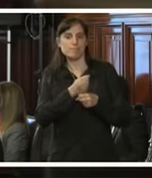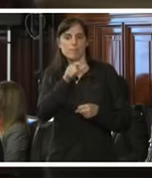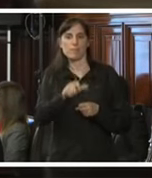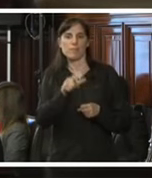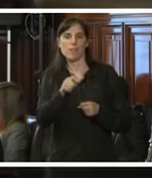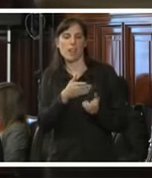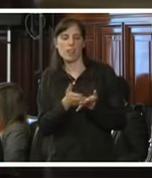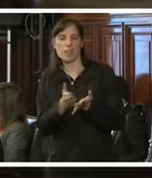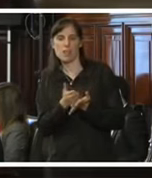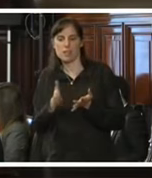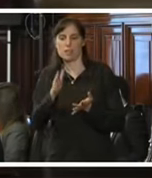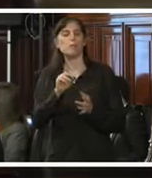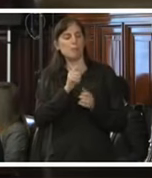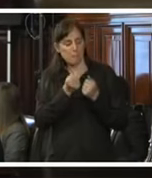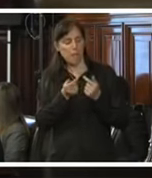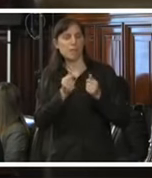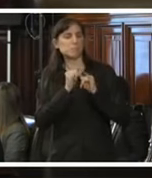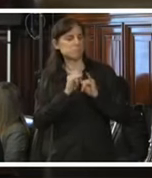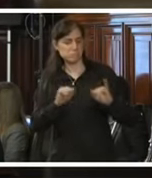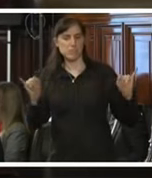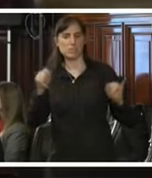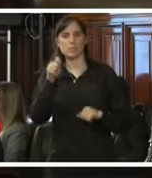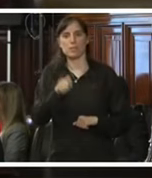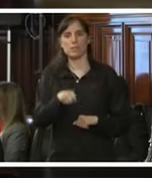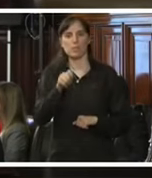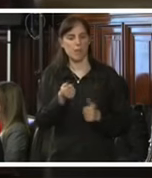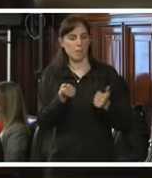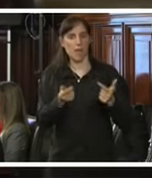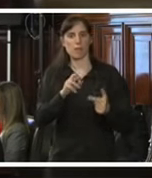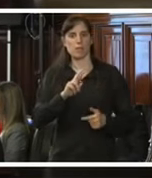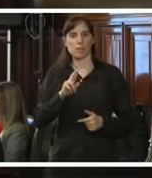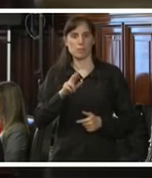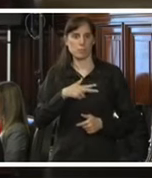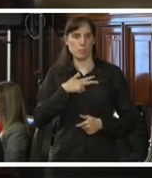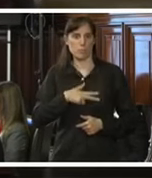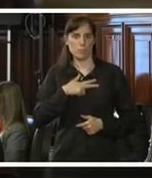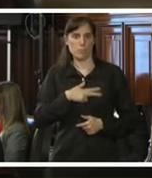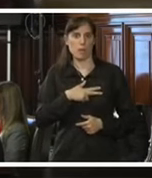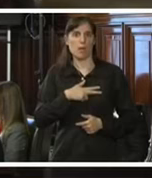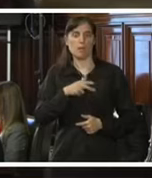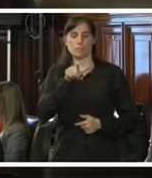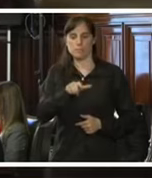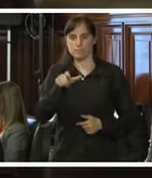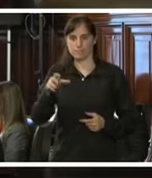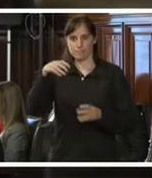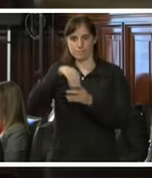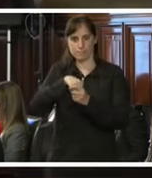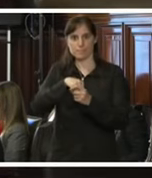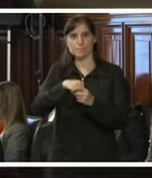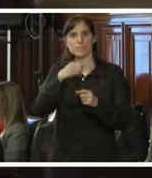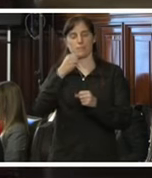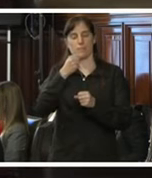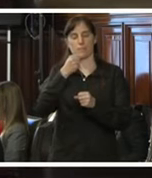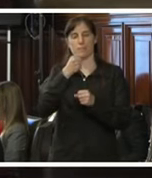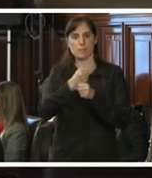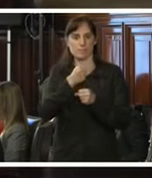socavar la independencia judicial y que provean recursos humanos y financieros suficientes a las entidades nominadoras para que puedan